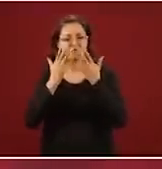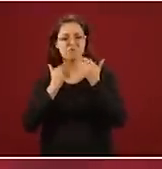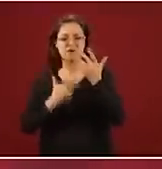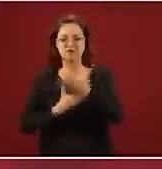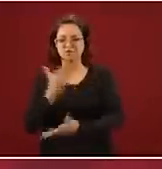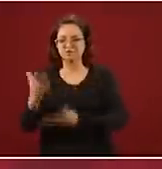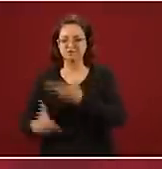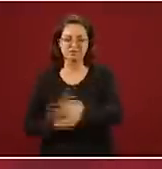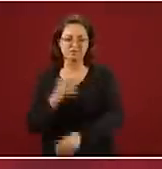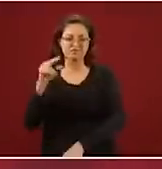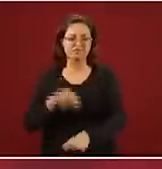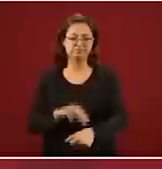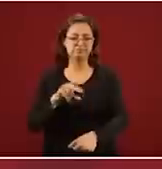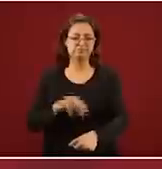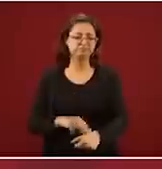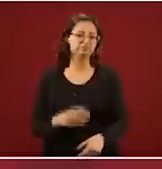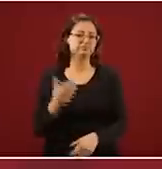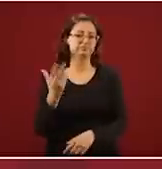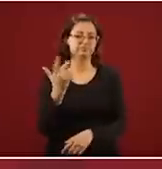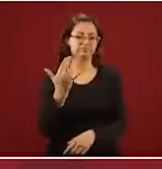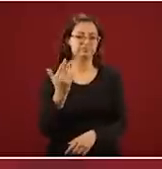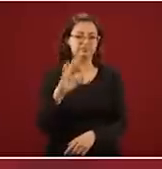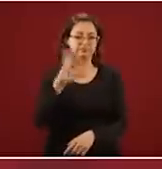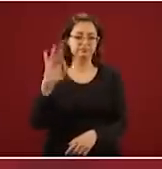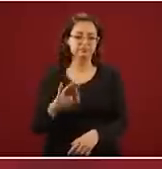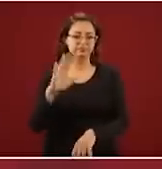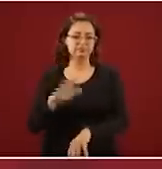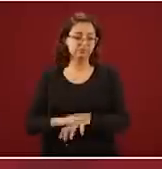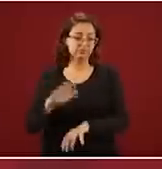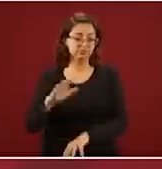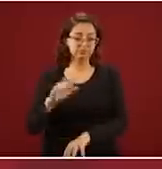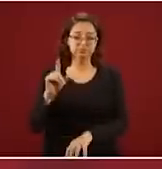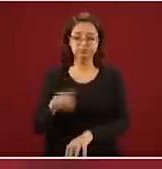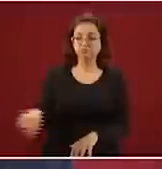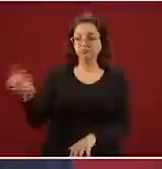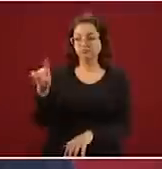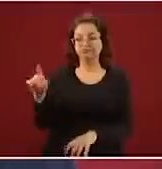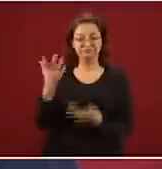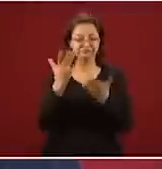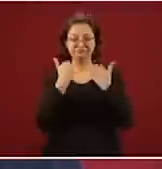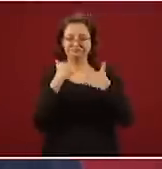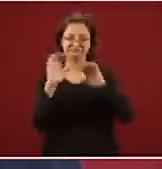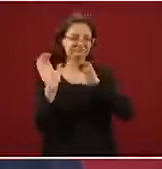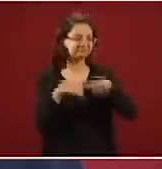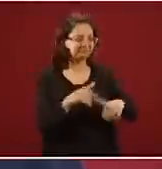es más de la mitad de los mexicanos que no tienen seguridad social,